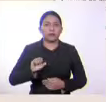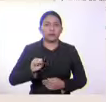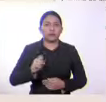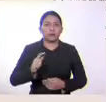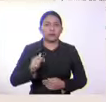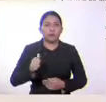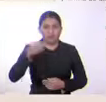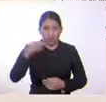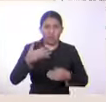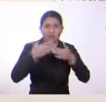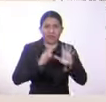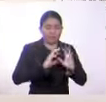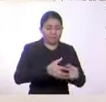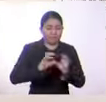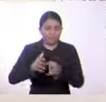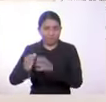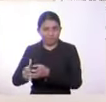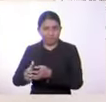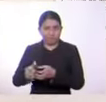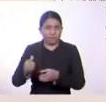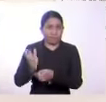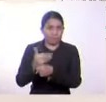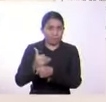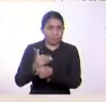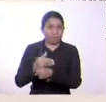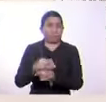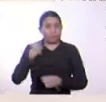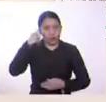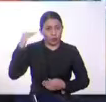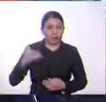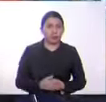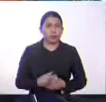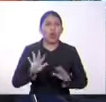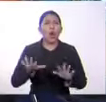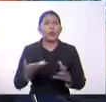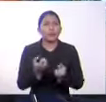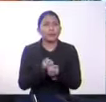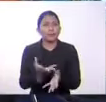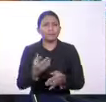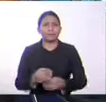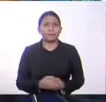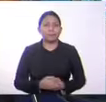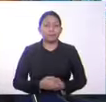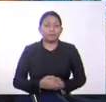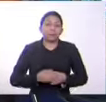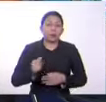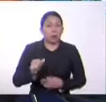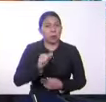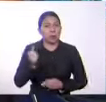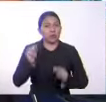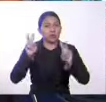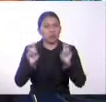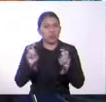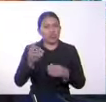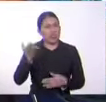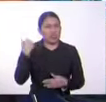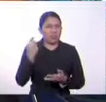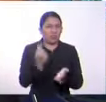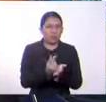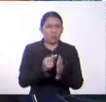bien, ¿cómo surgen los partidos políticos? Hemos estado hablando en otros temas de otros grados, de